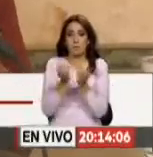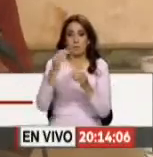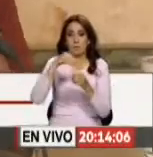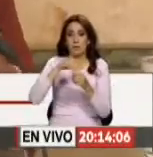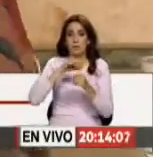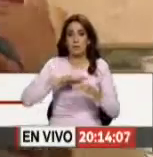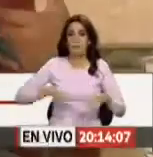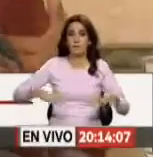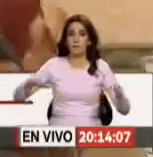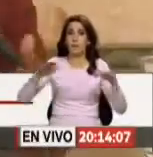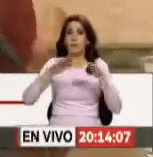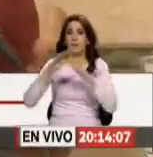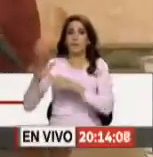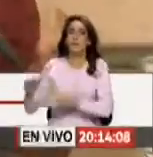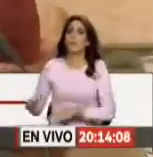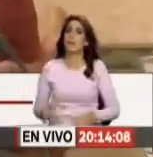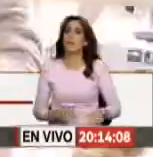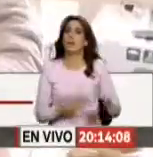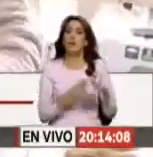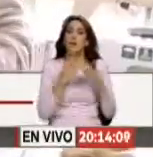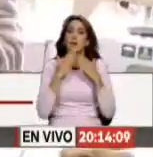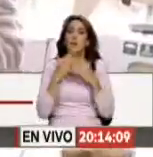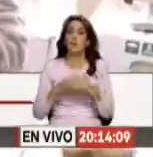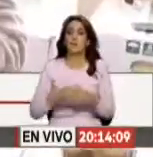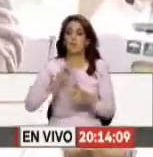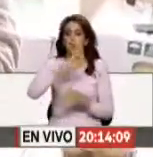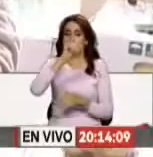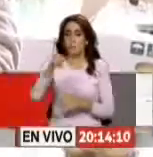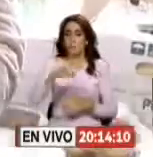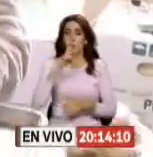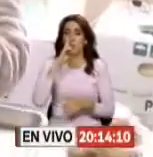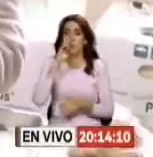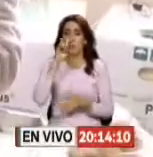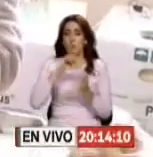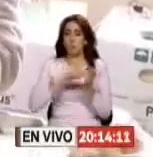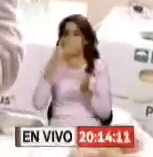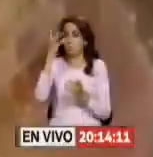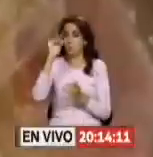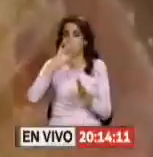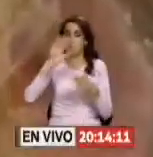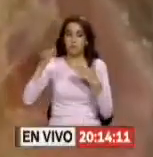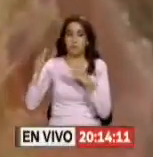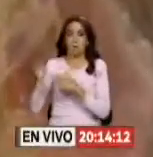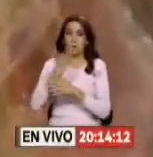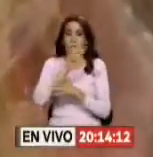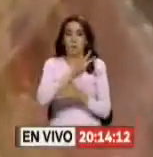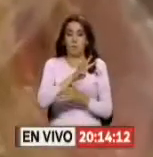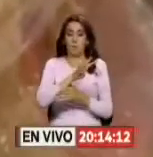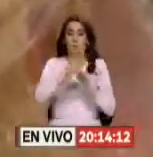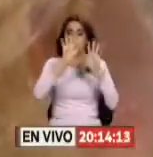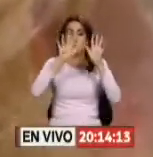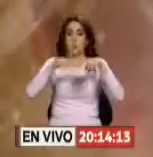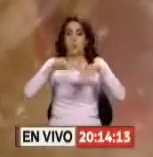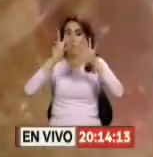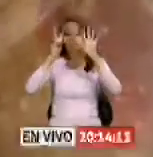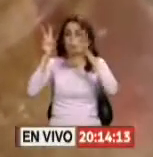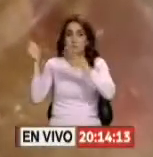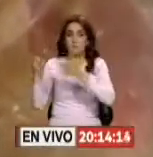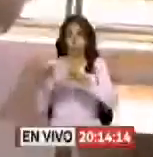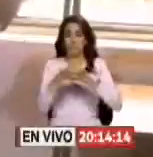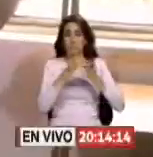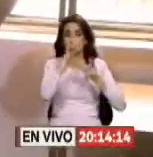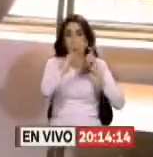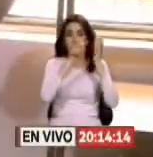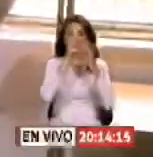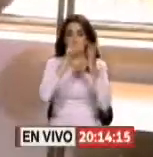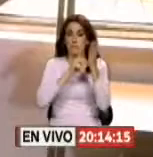emprendimiento, un periodo de gracia de hasta un año. Desde junio de 2018 a nivel país, 417 jóvenes accedieron a este programa que